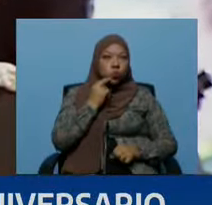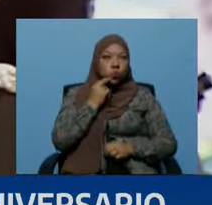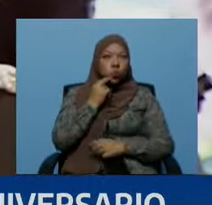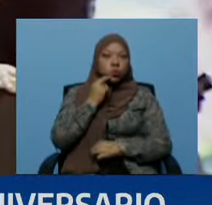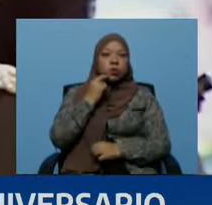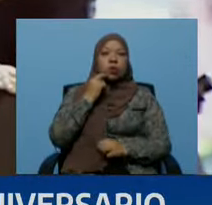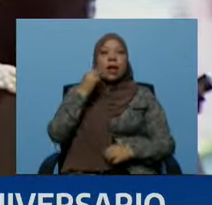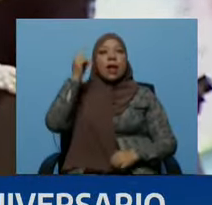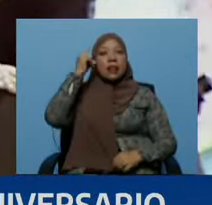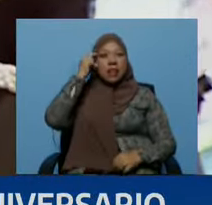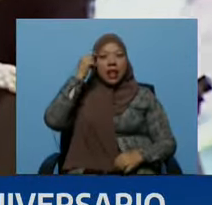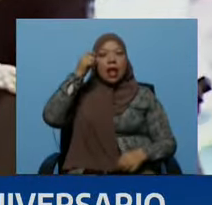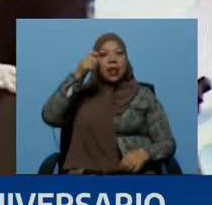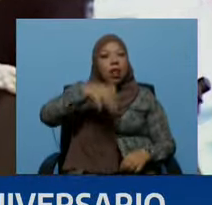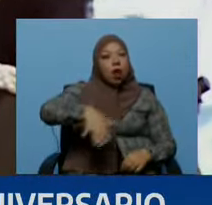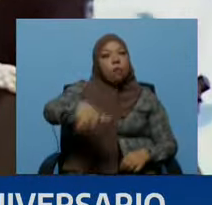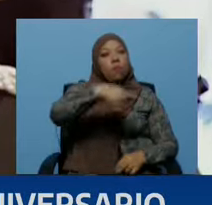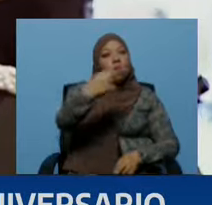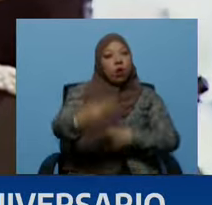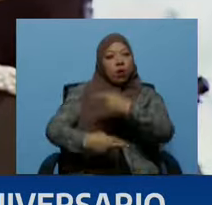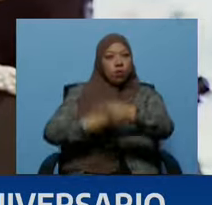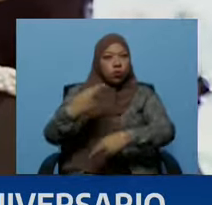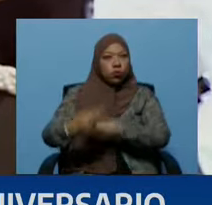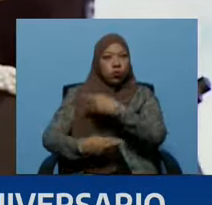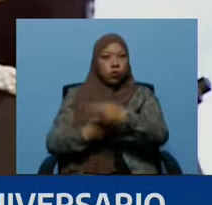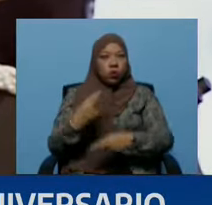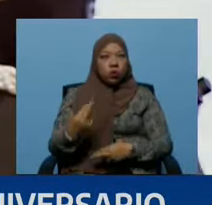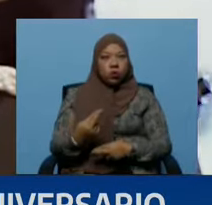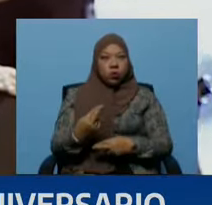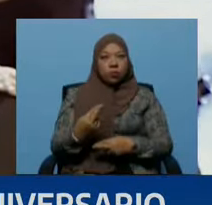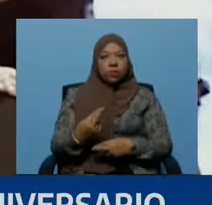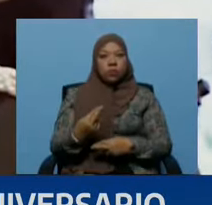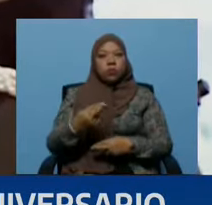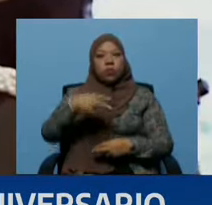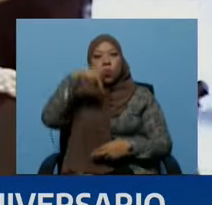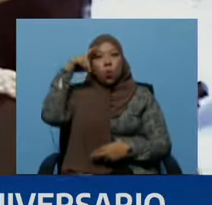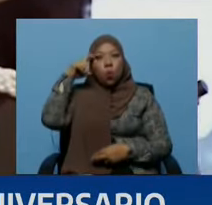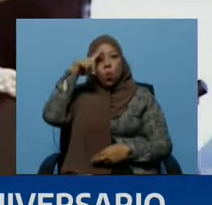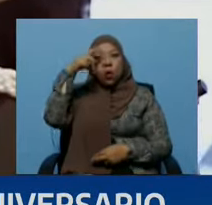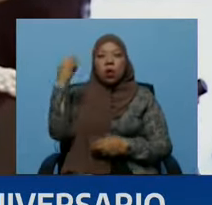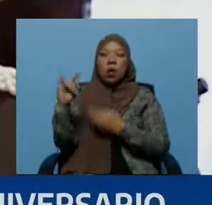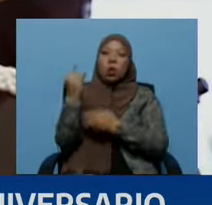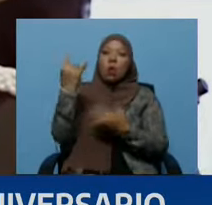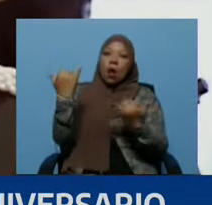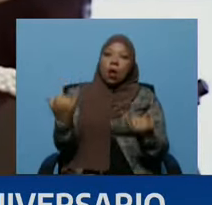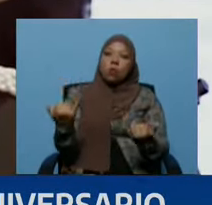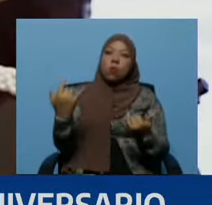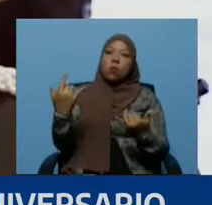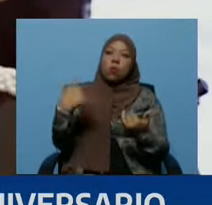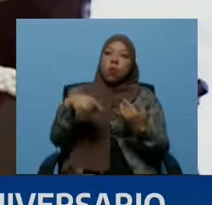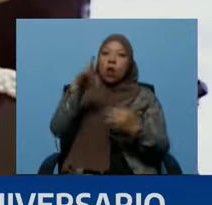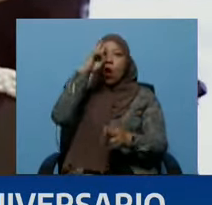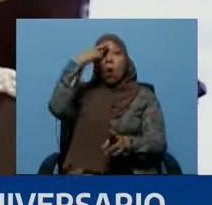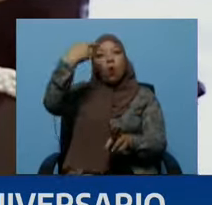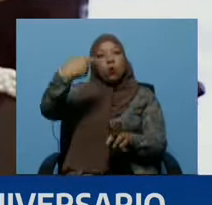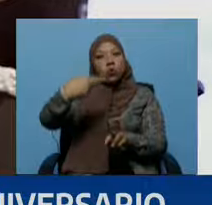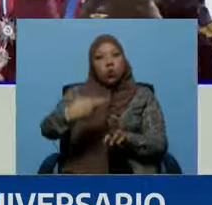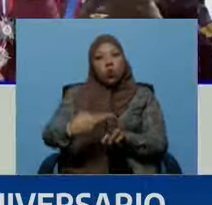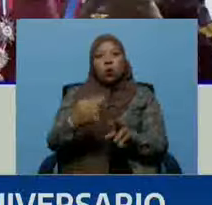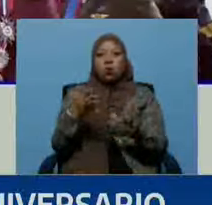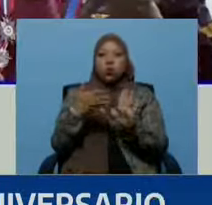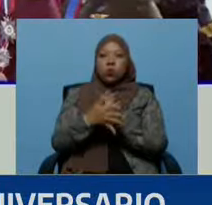Día del Pueblo Revolucionario. Dudar es traición, porque el honor